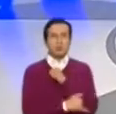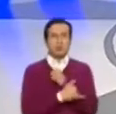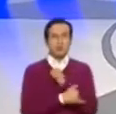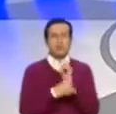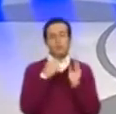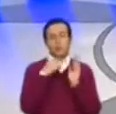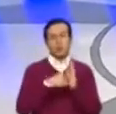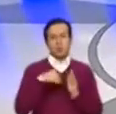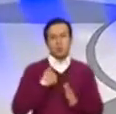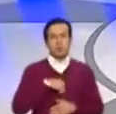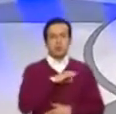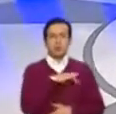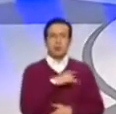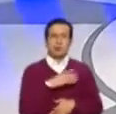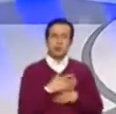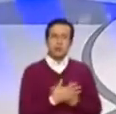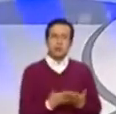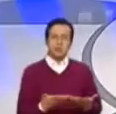como Argentina, Chile,